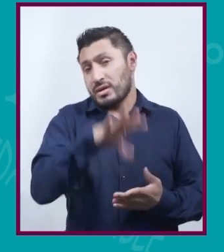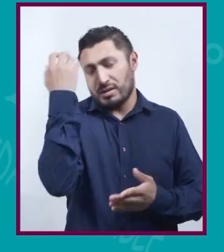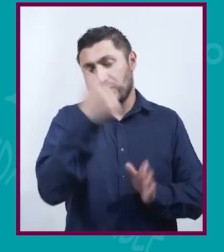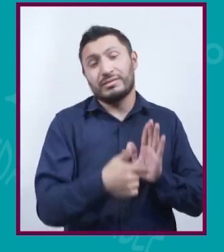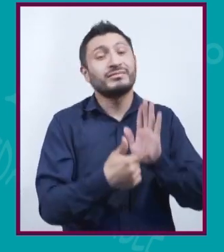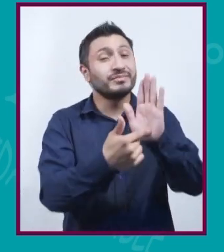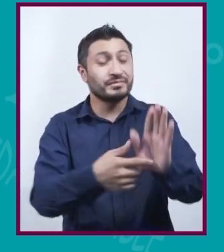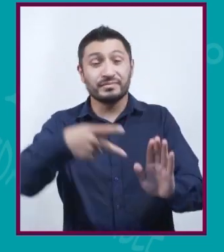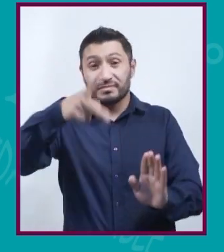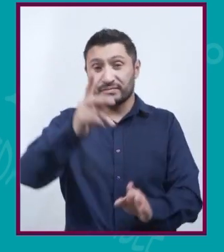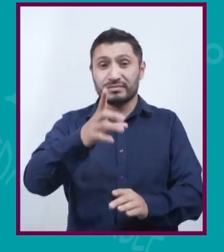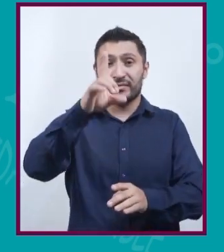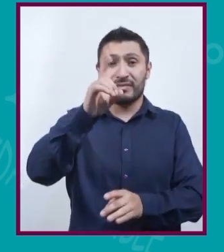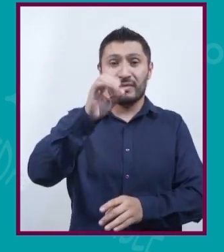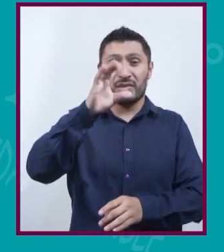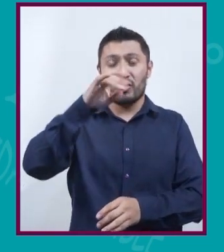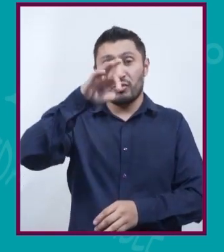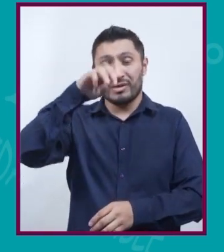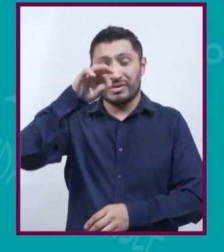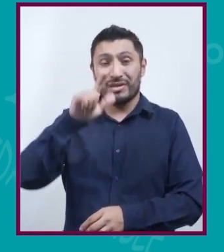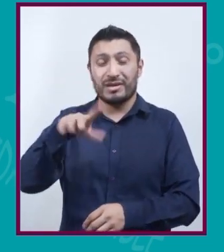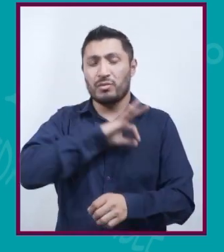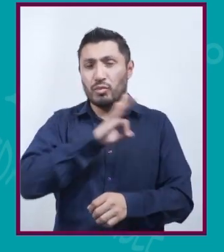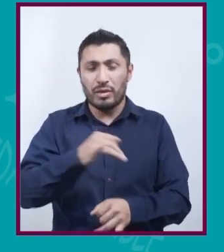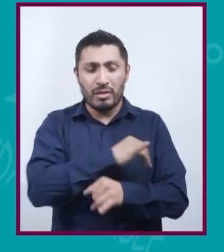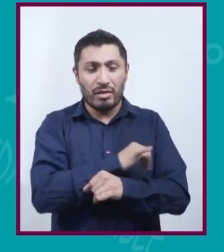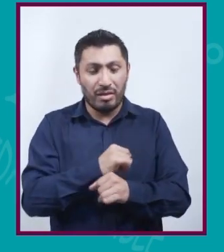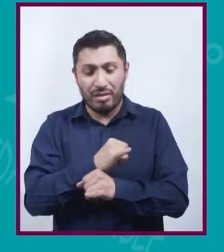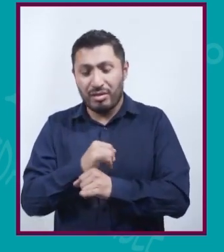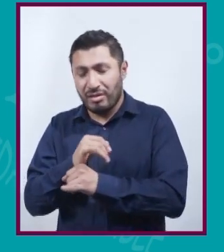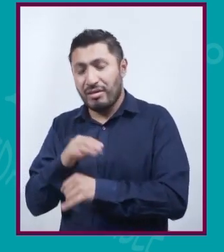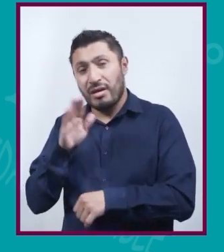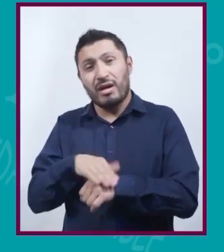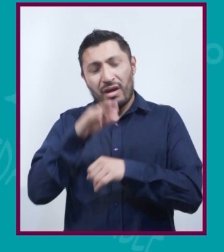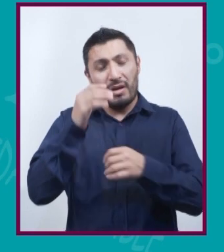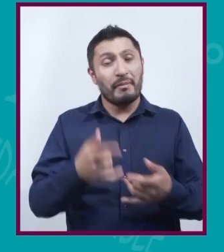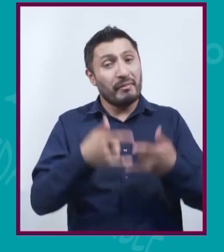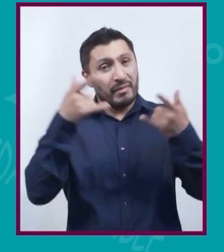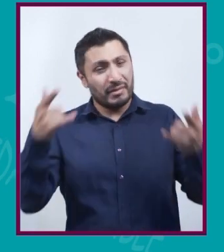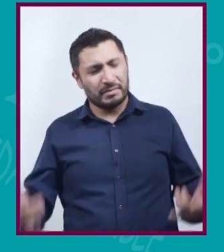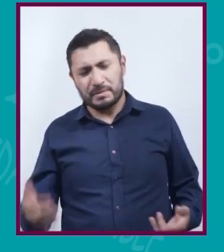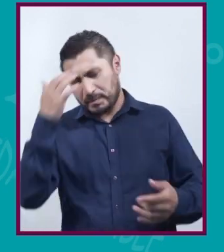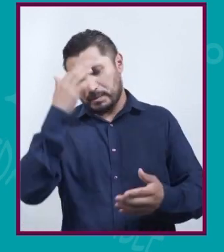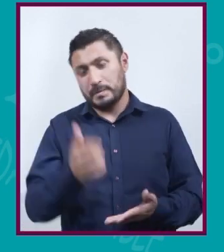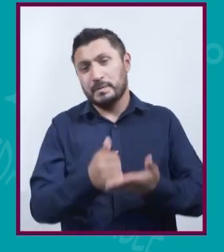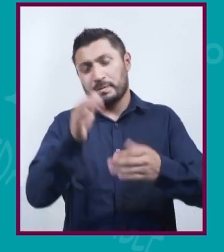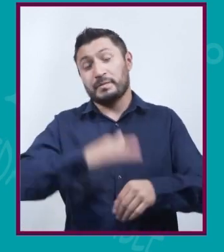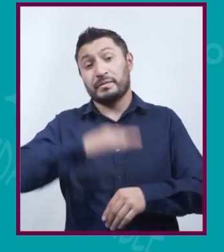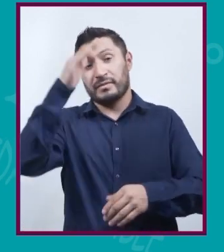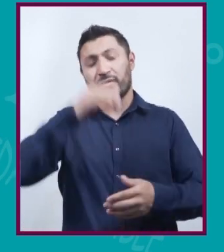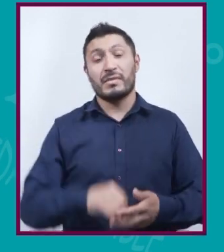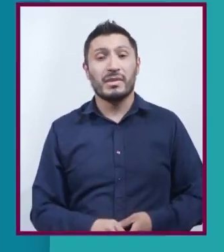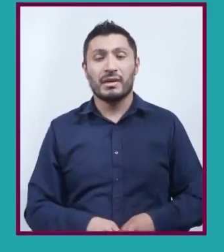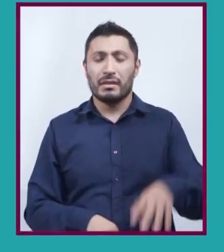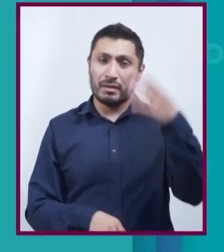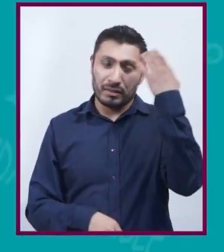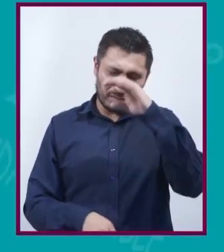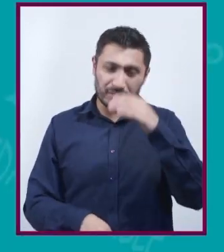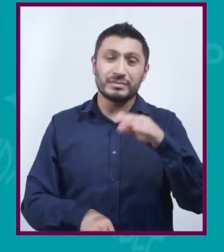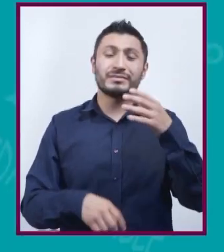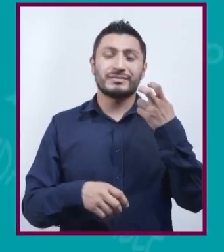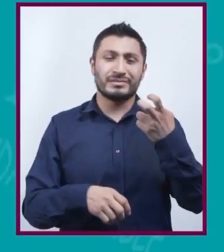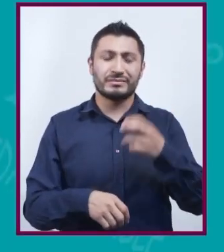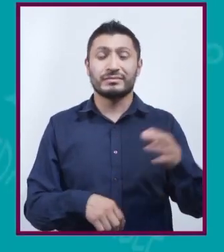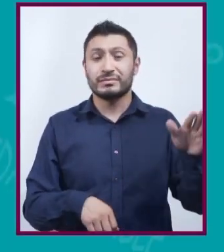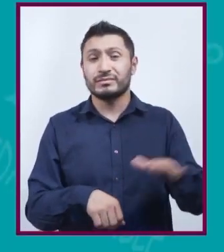pero solamente lo que sale en esa fotografía. Más sin embargo, el documento te puede ampliar más un panorama y el conocimiento.